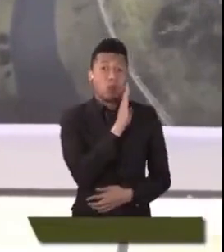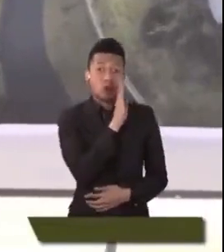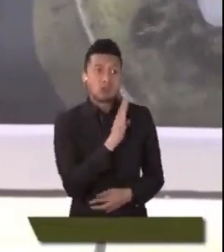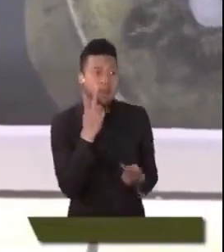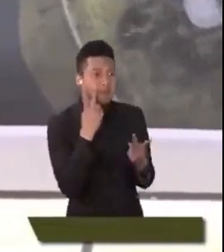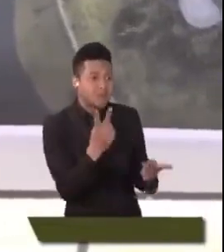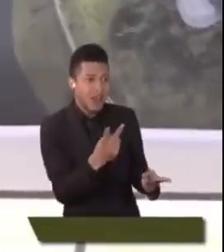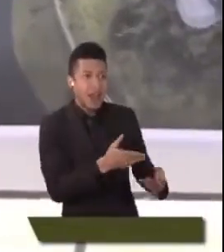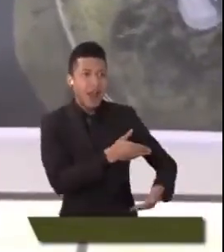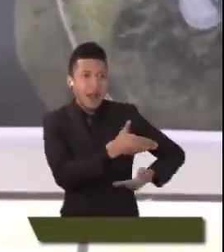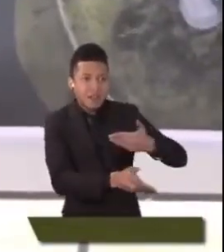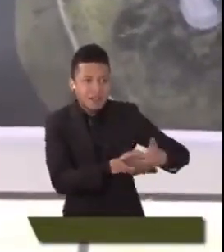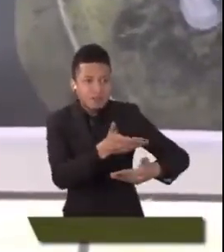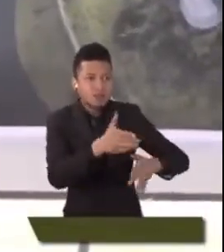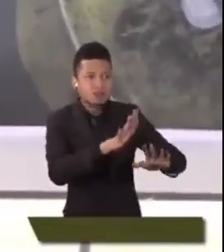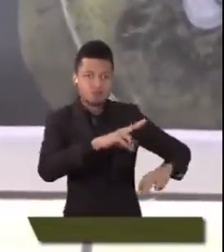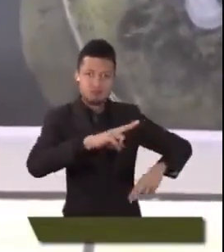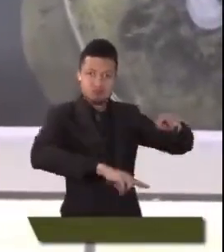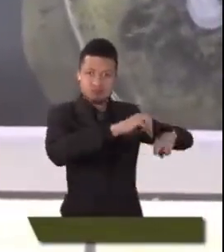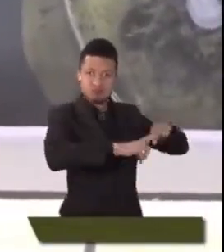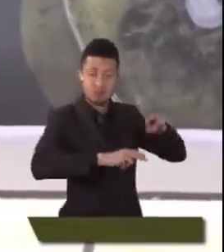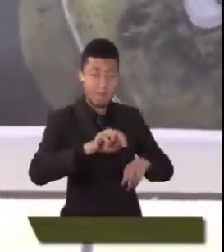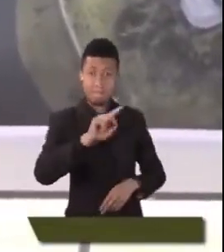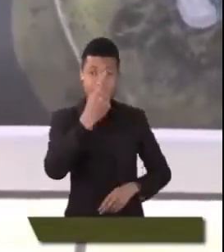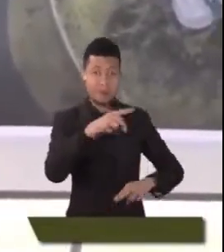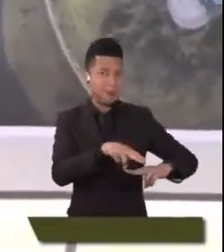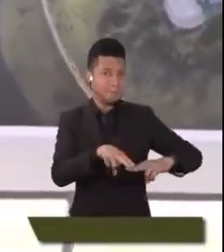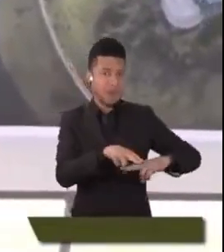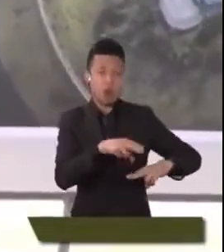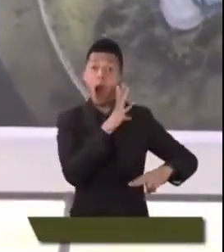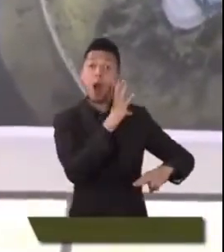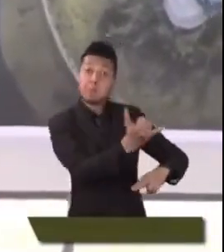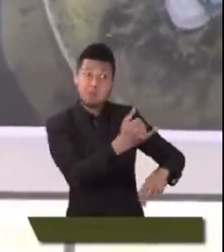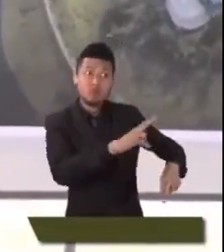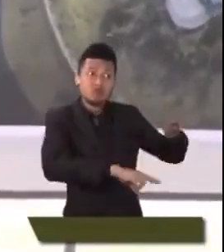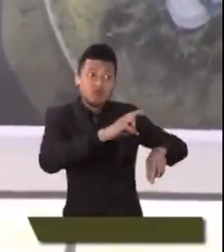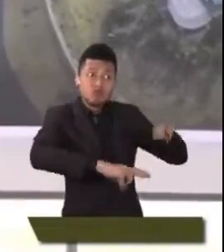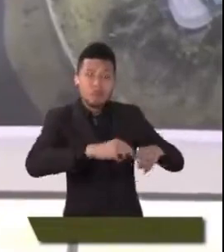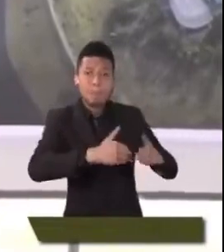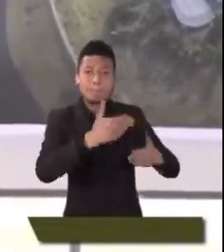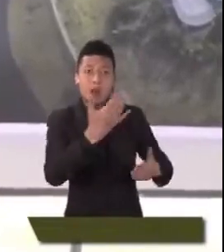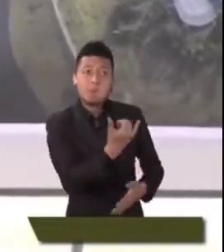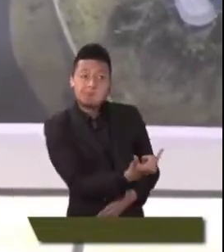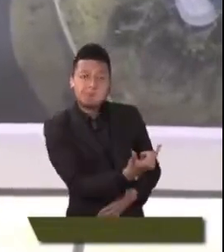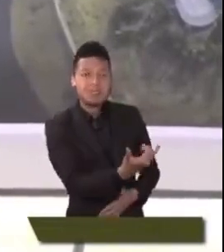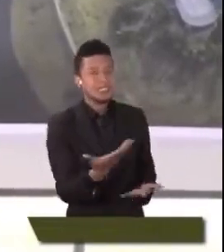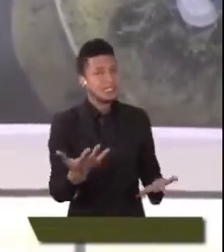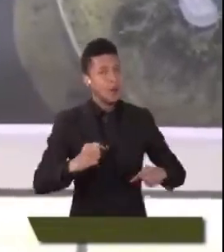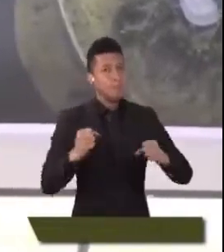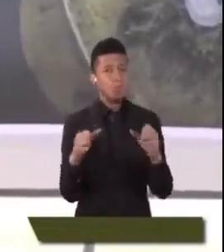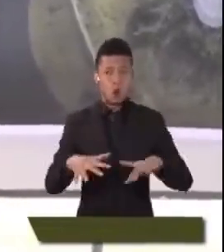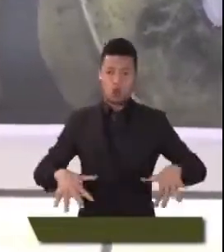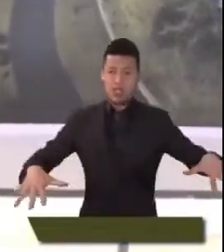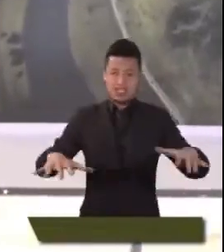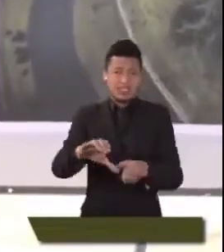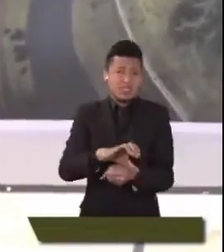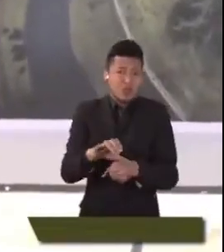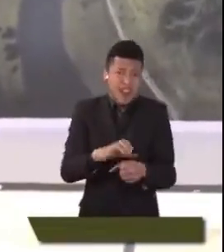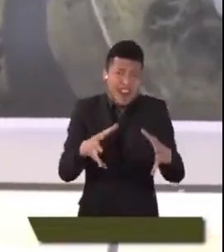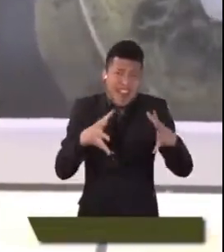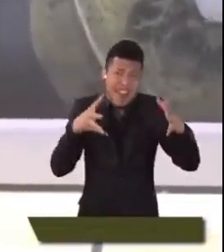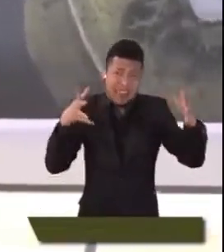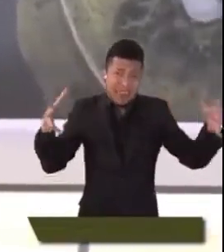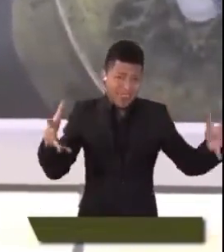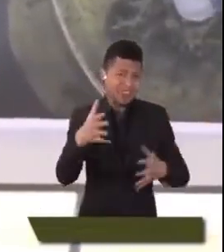van avanzando las obras de nuestra primera línea del metro en Bogotá. Una de las críticas más fuertes las expresó el concejal Carlos, quien